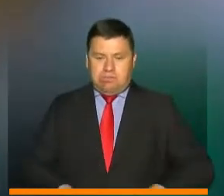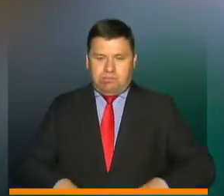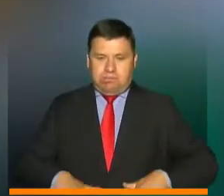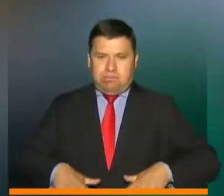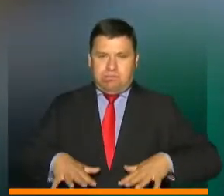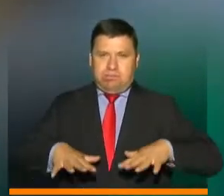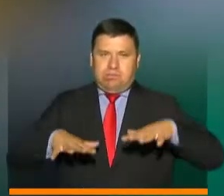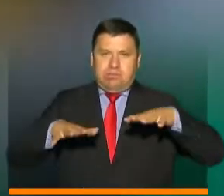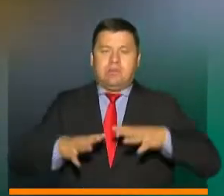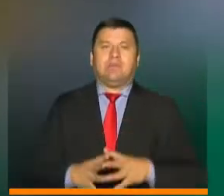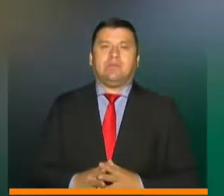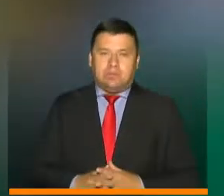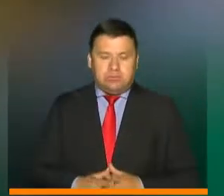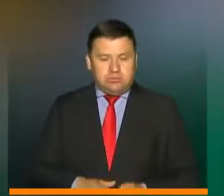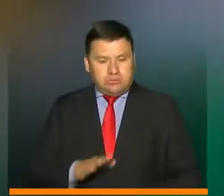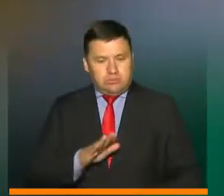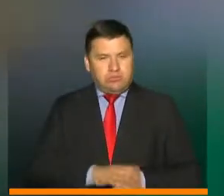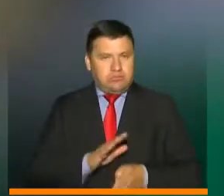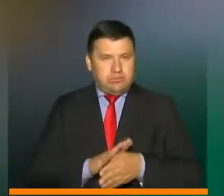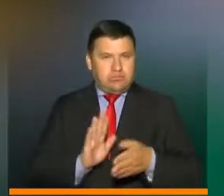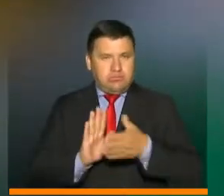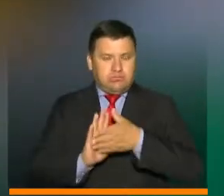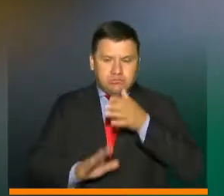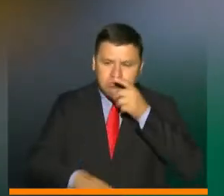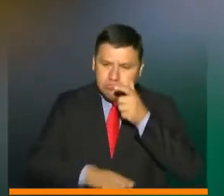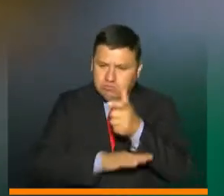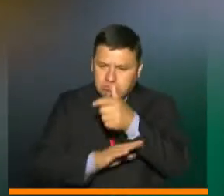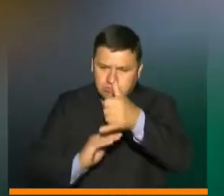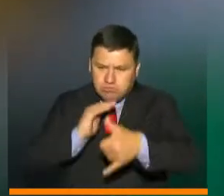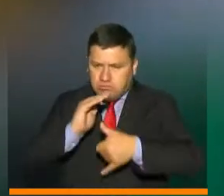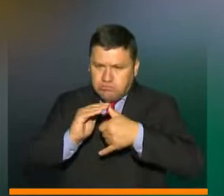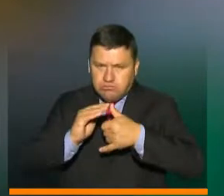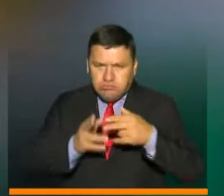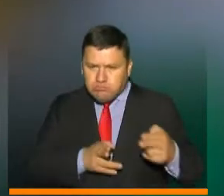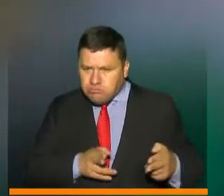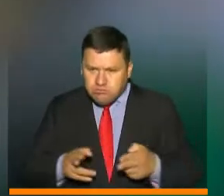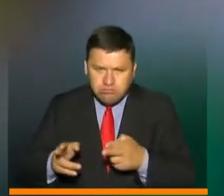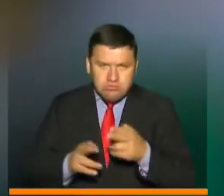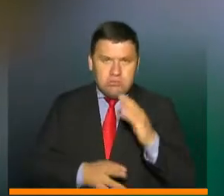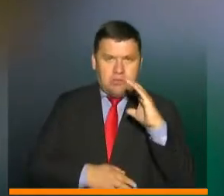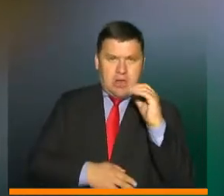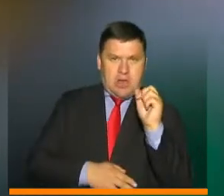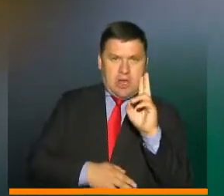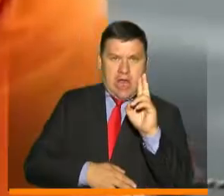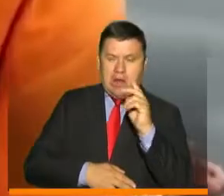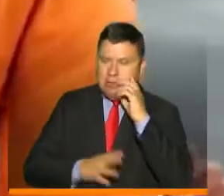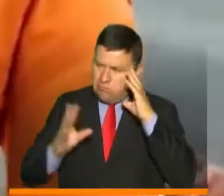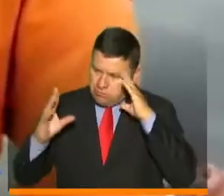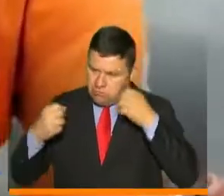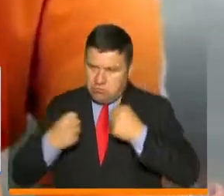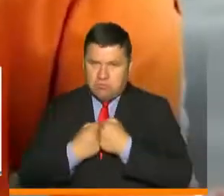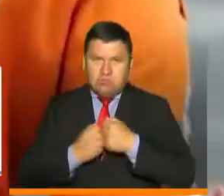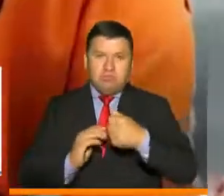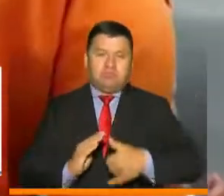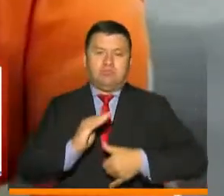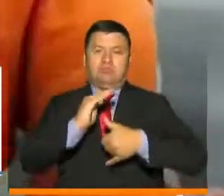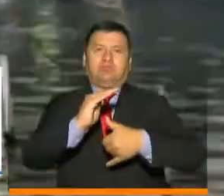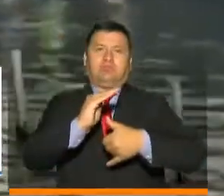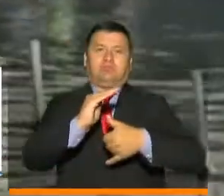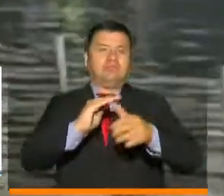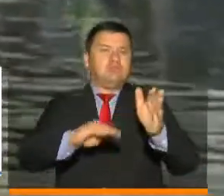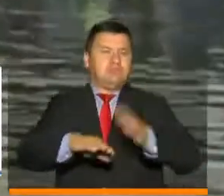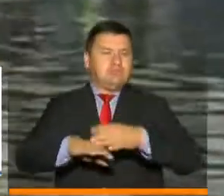y media. Continuamos monitoreando conjuntamente con la CAR los niveles de este río. El IDEAM pidió a